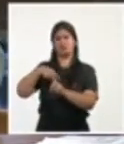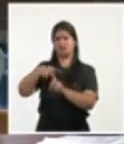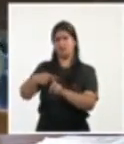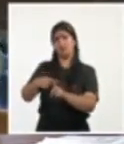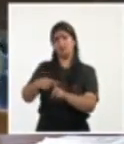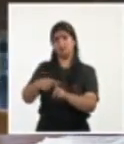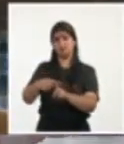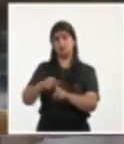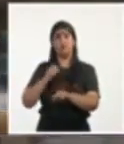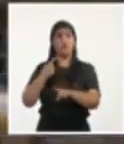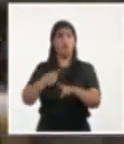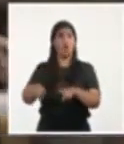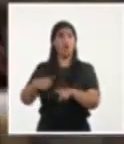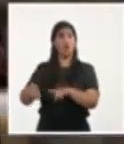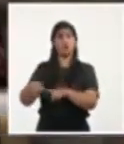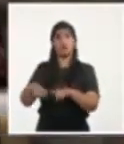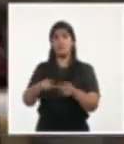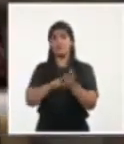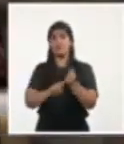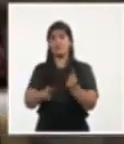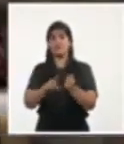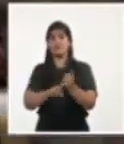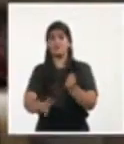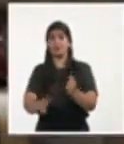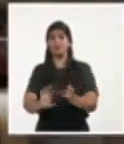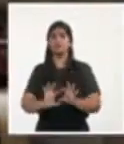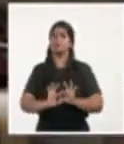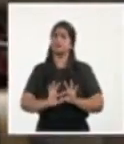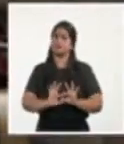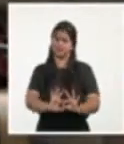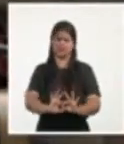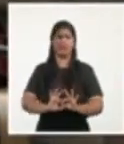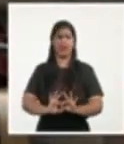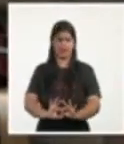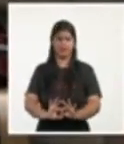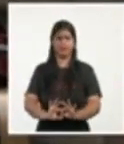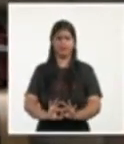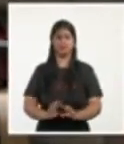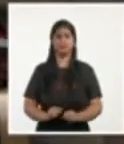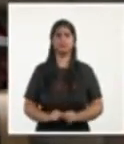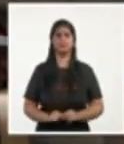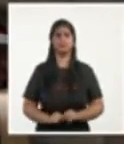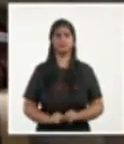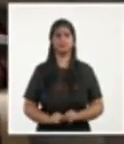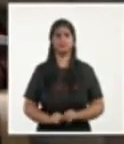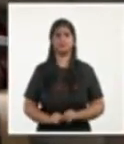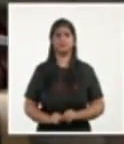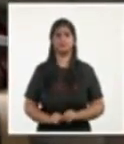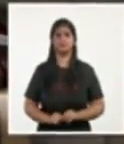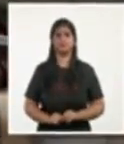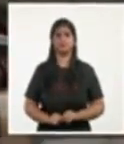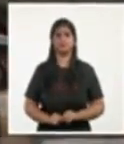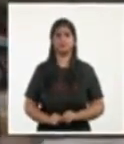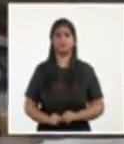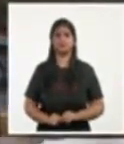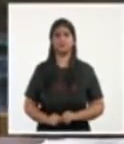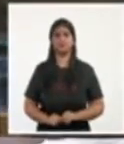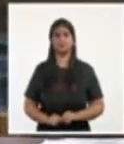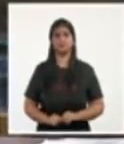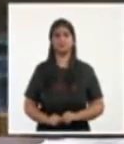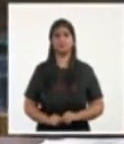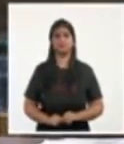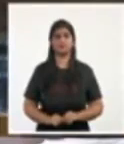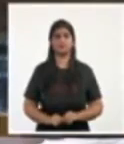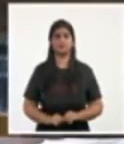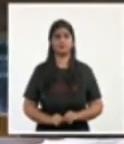importante transmisión en estos momentos. Los mayores niveles de transmisión en el mes en curso, como